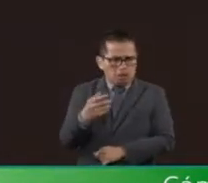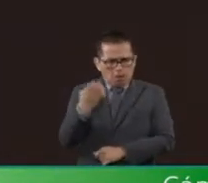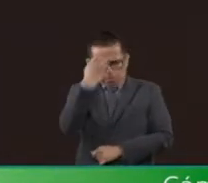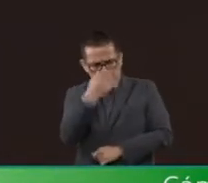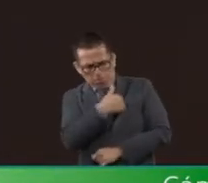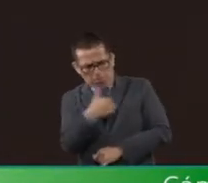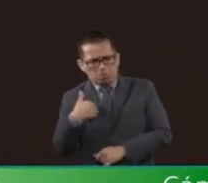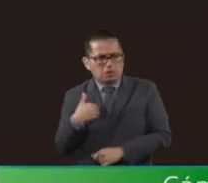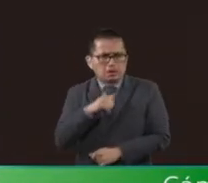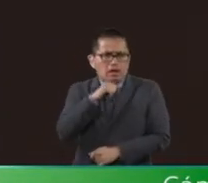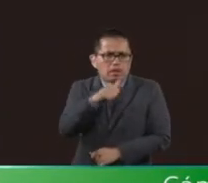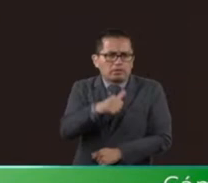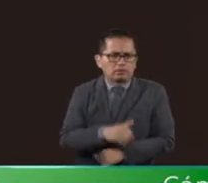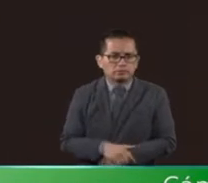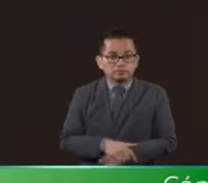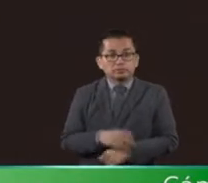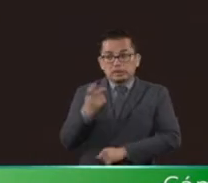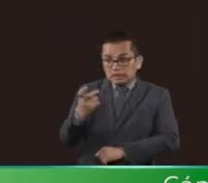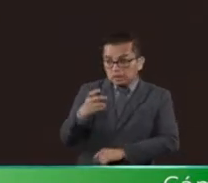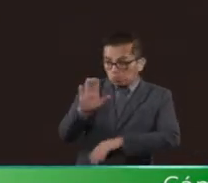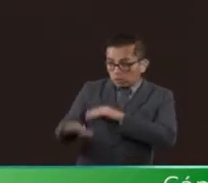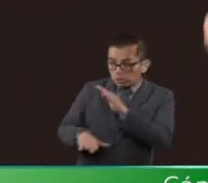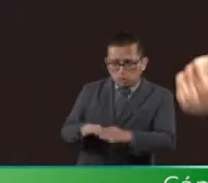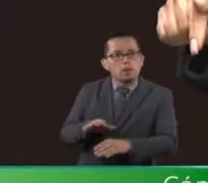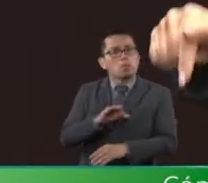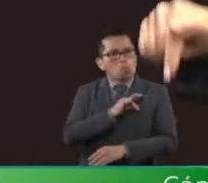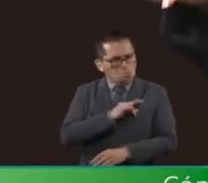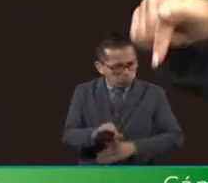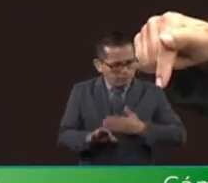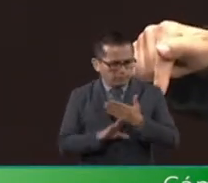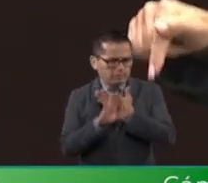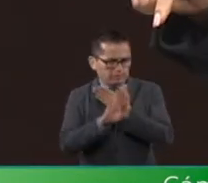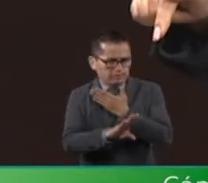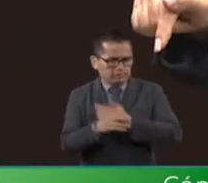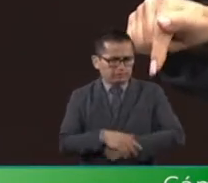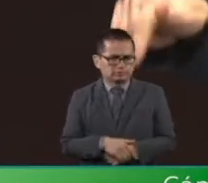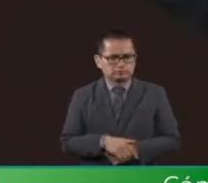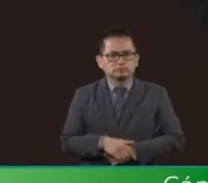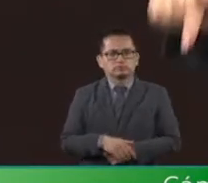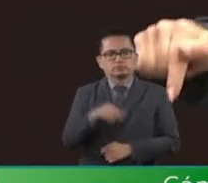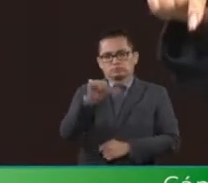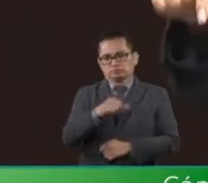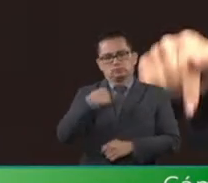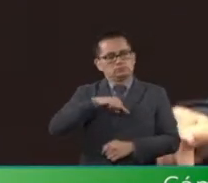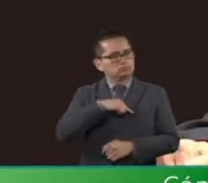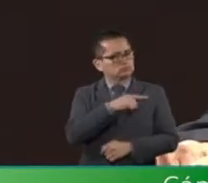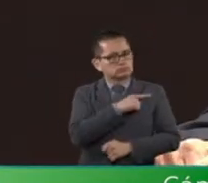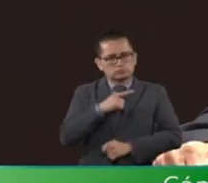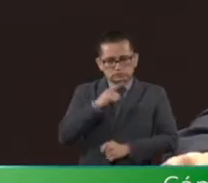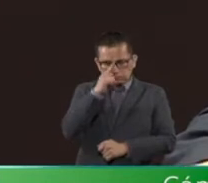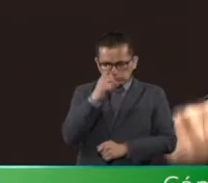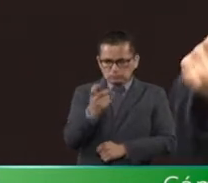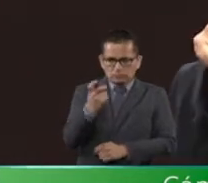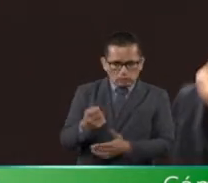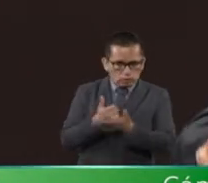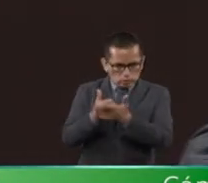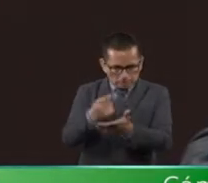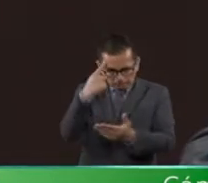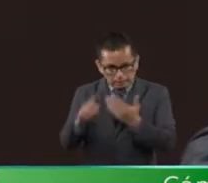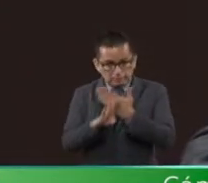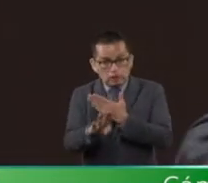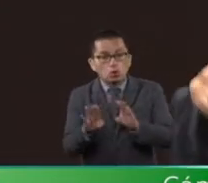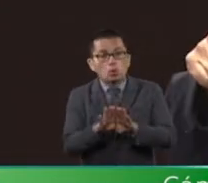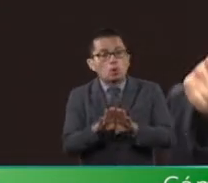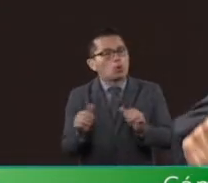muertes que se pueden evitar y que hoy está también en nuestra cancha prevenirlas con un buen presupuesto. El